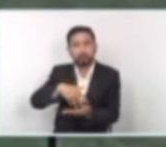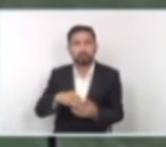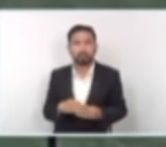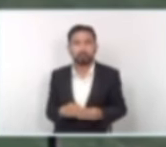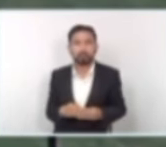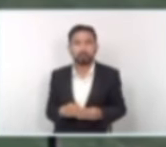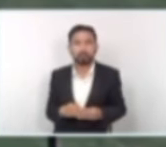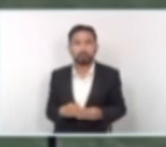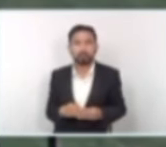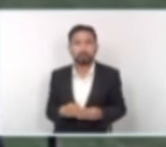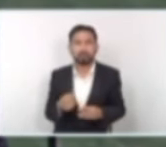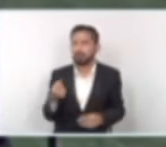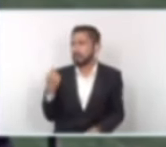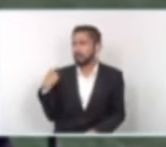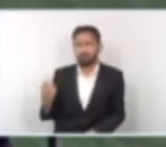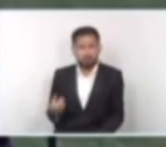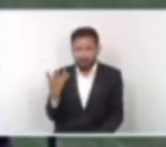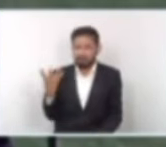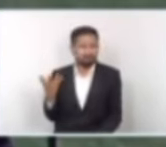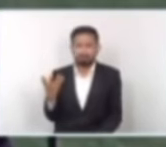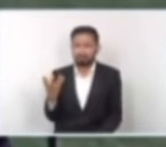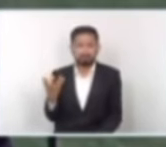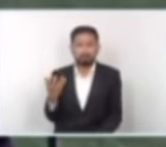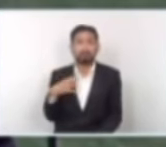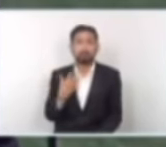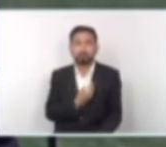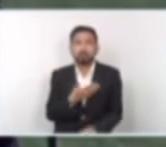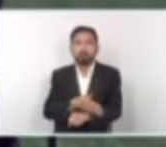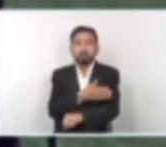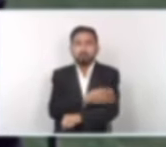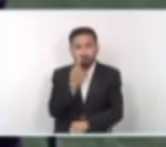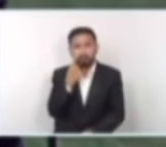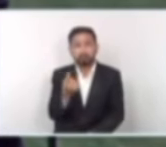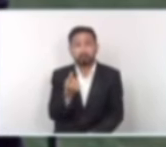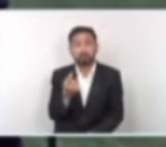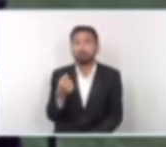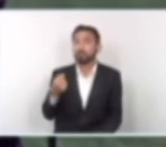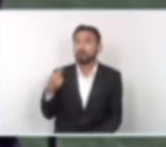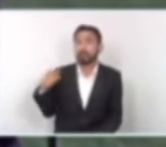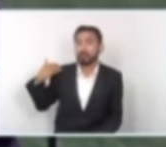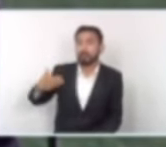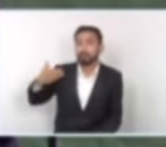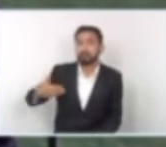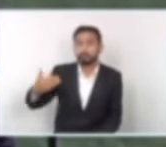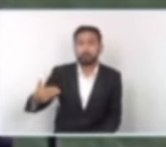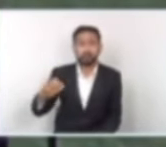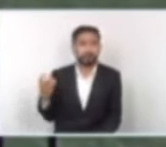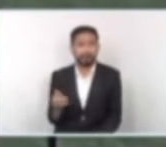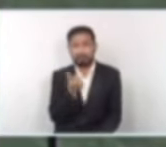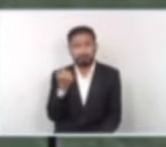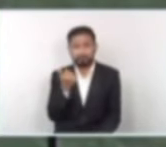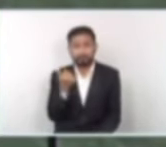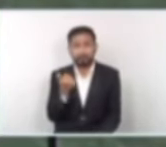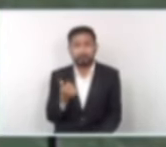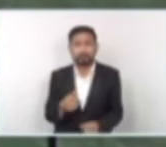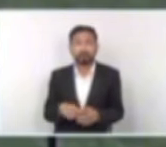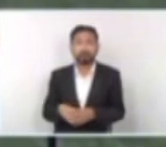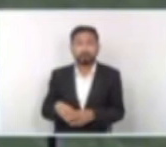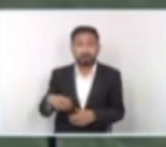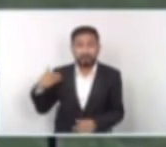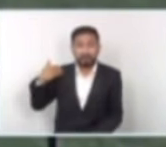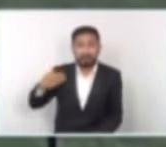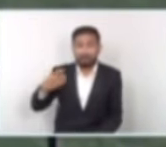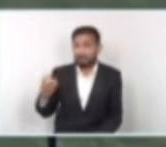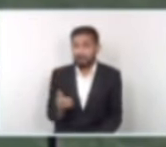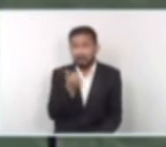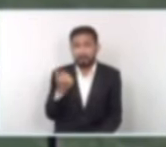Esto ni siquiera comenzó hace poco, pero lo notamos más, porque en los últimos años se ha acelerado, y esta aceleración significa